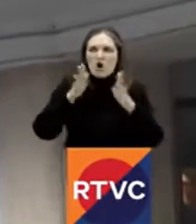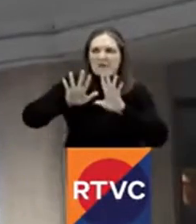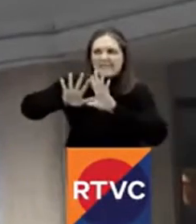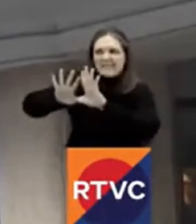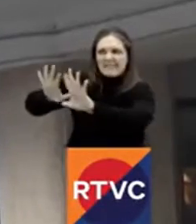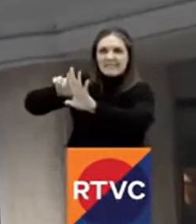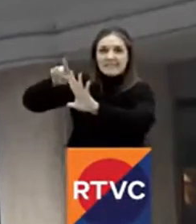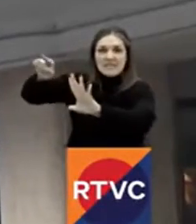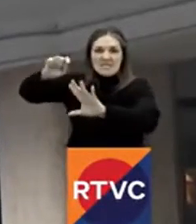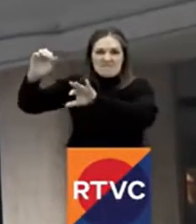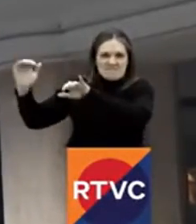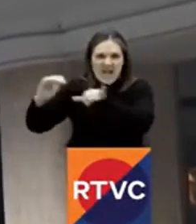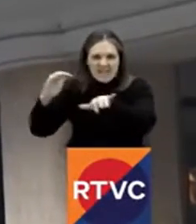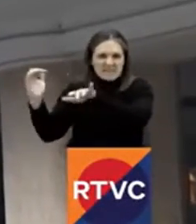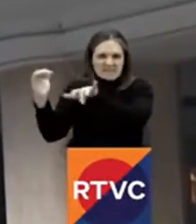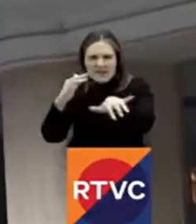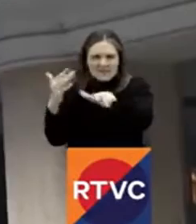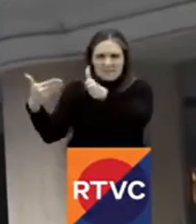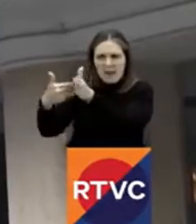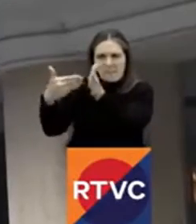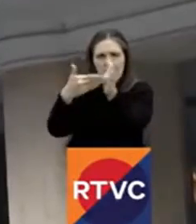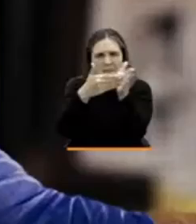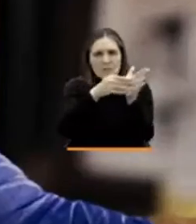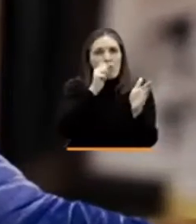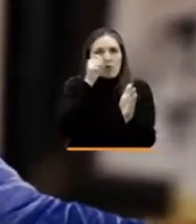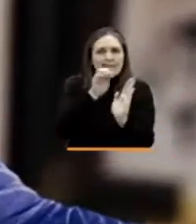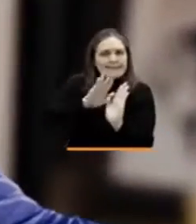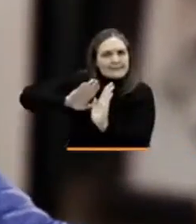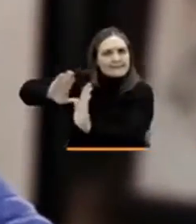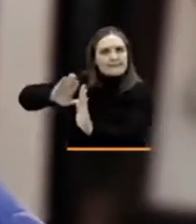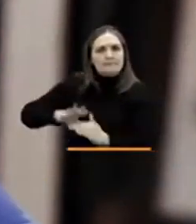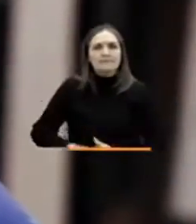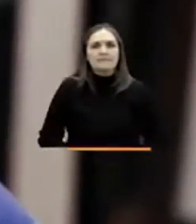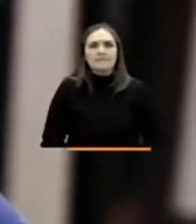el vaivén neurálgico que les impuso en Ucrania.